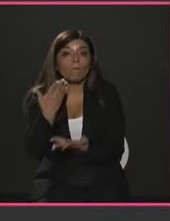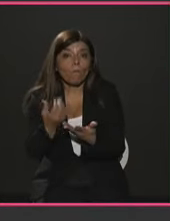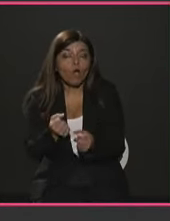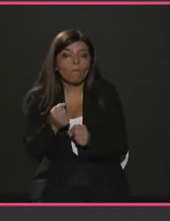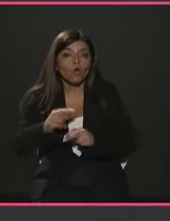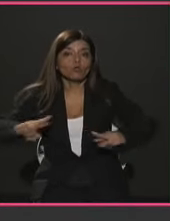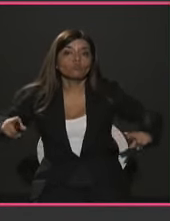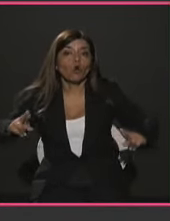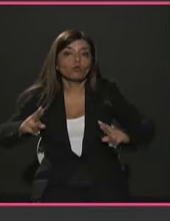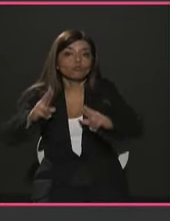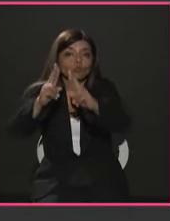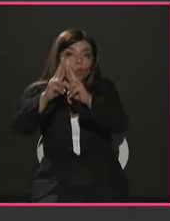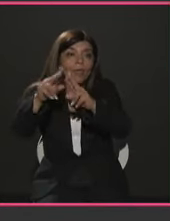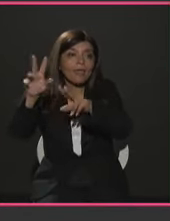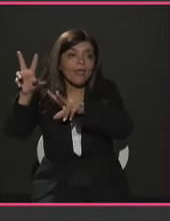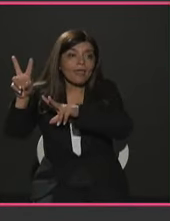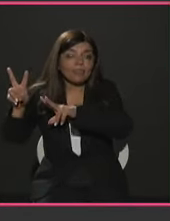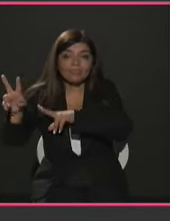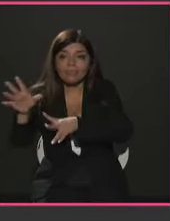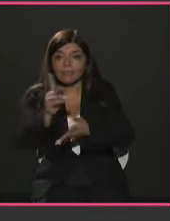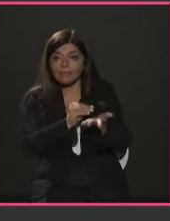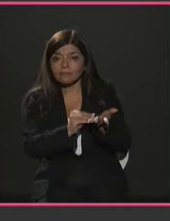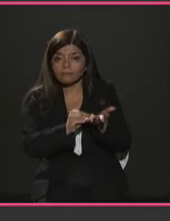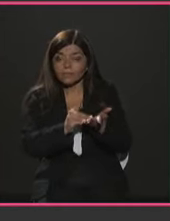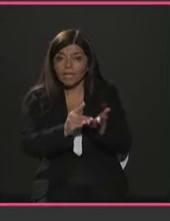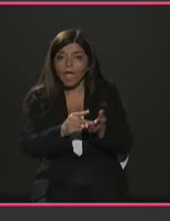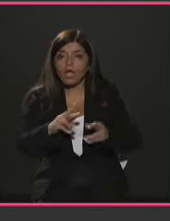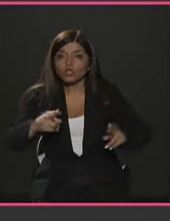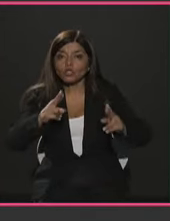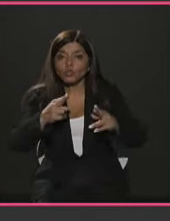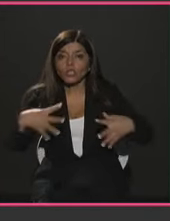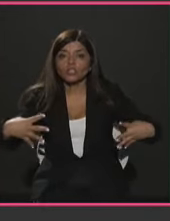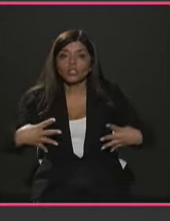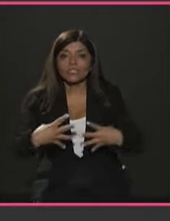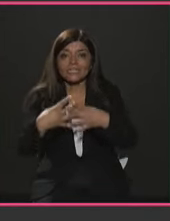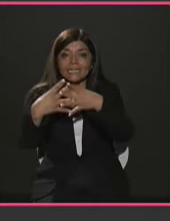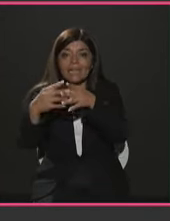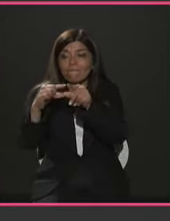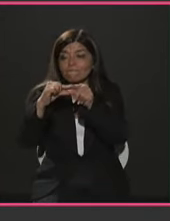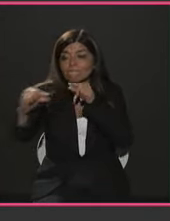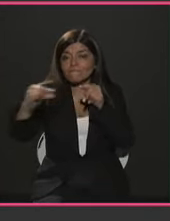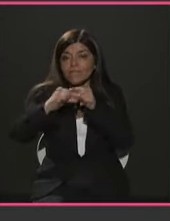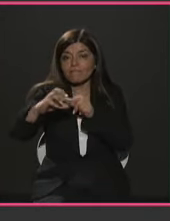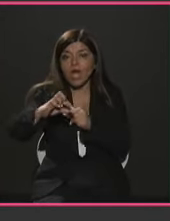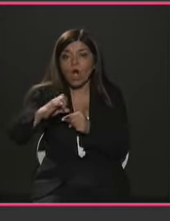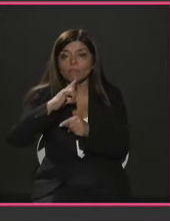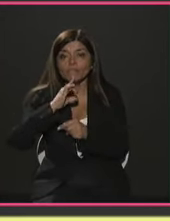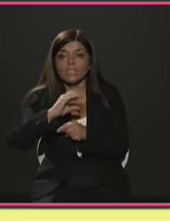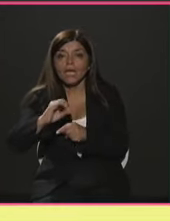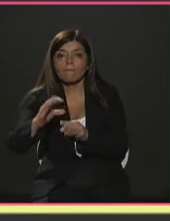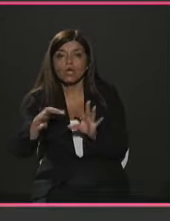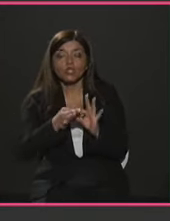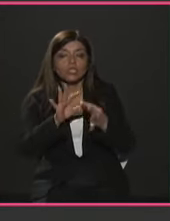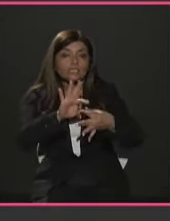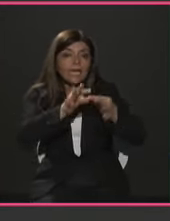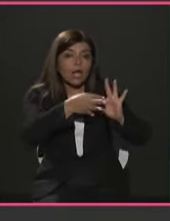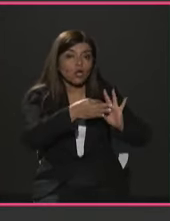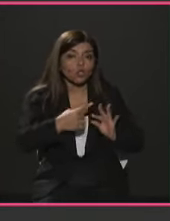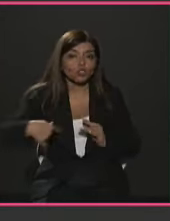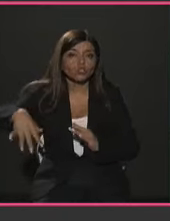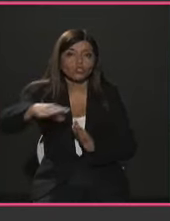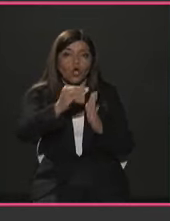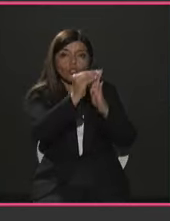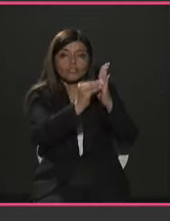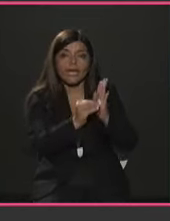son muy intensivos en Consumo de energía y en la medida que hemos ido construyendo redes de fibra óptica para conectarnos con otros lugares del mundo y mover los datos